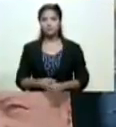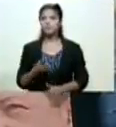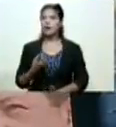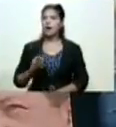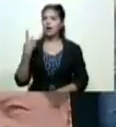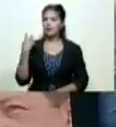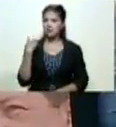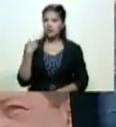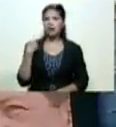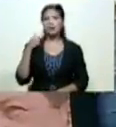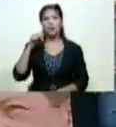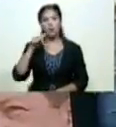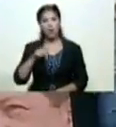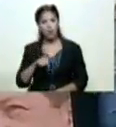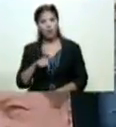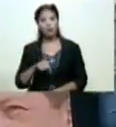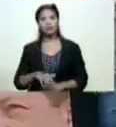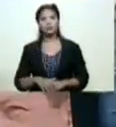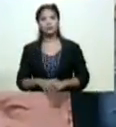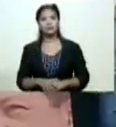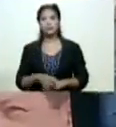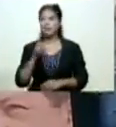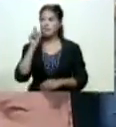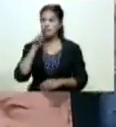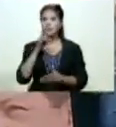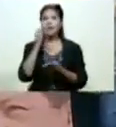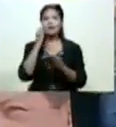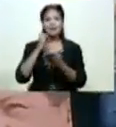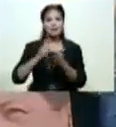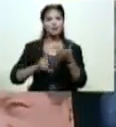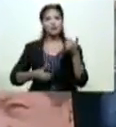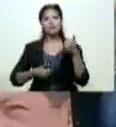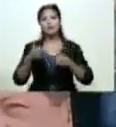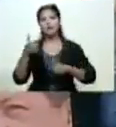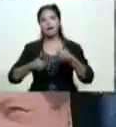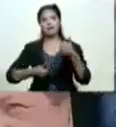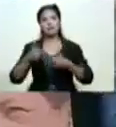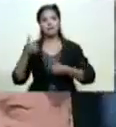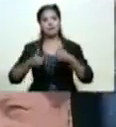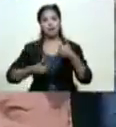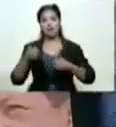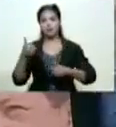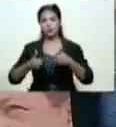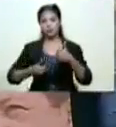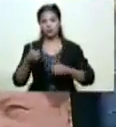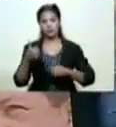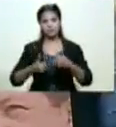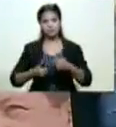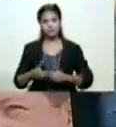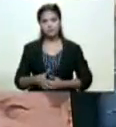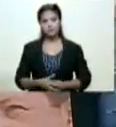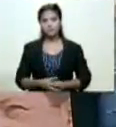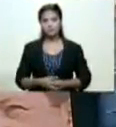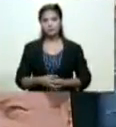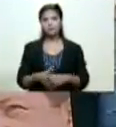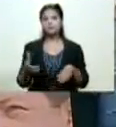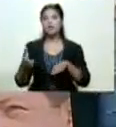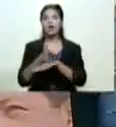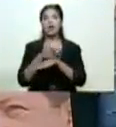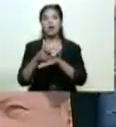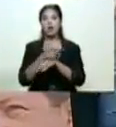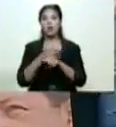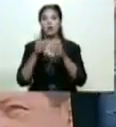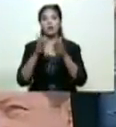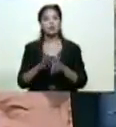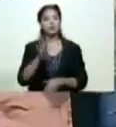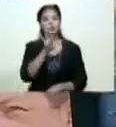Ayer y hoy se dio la inscripción de candidatos y candidatas a las gobernaciones